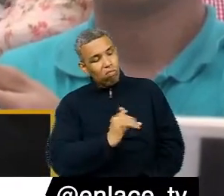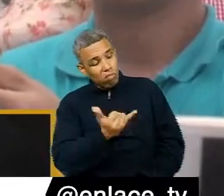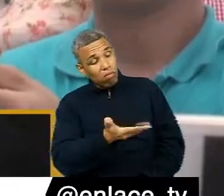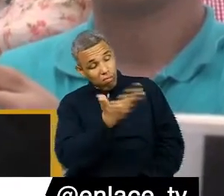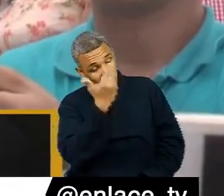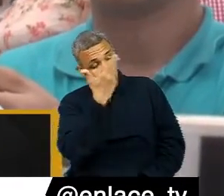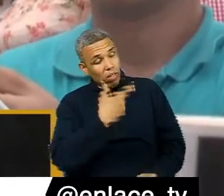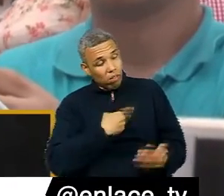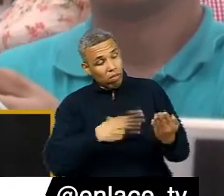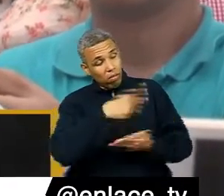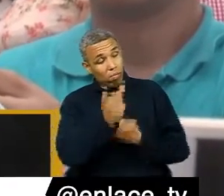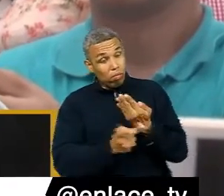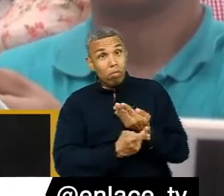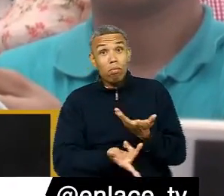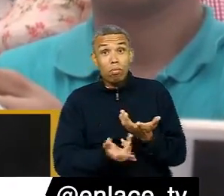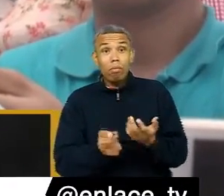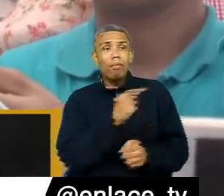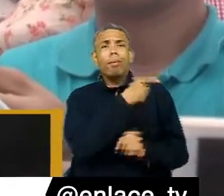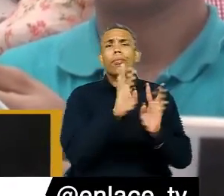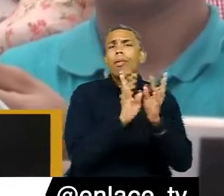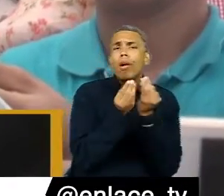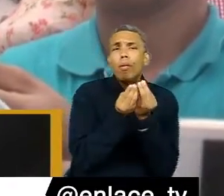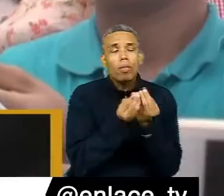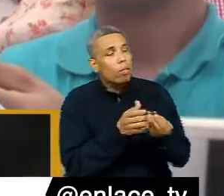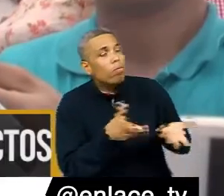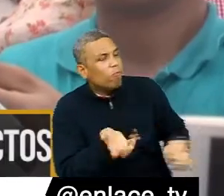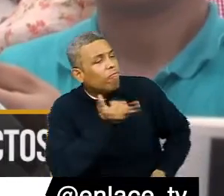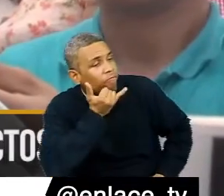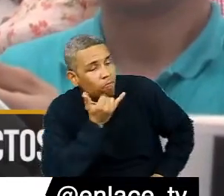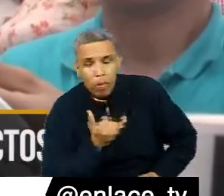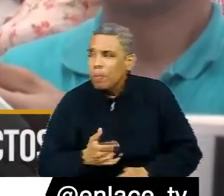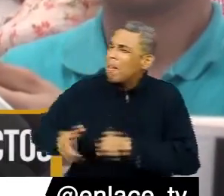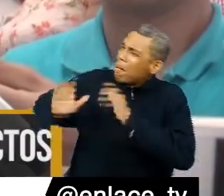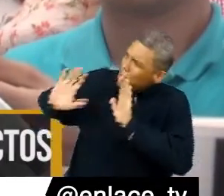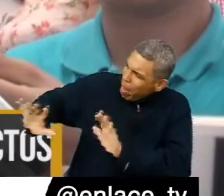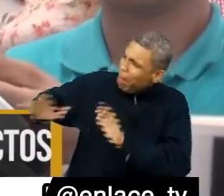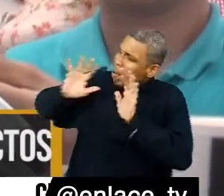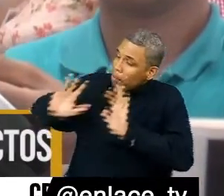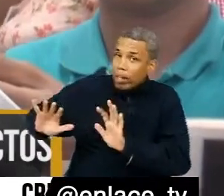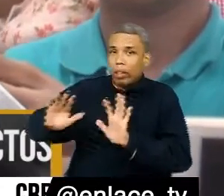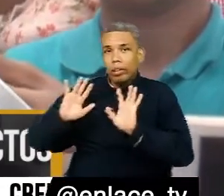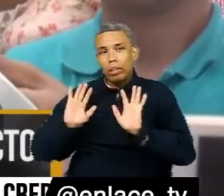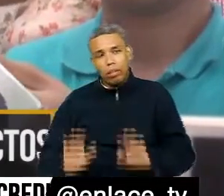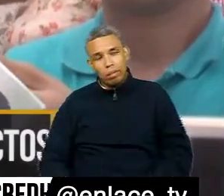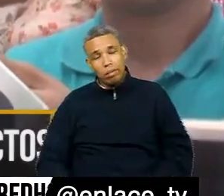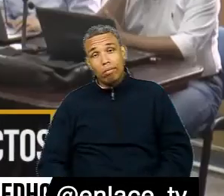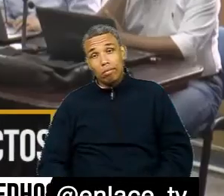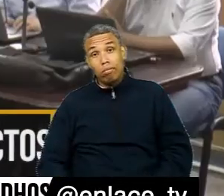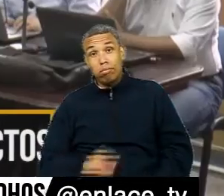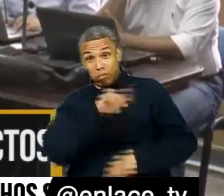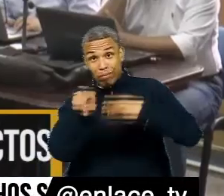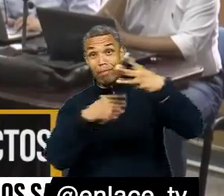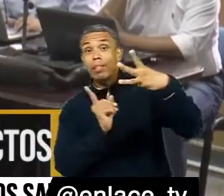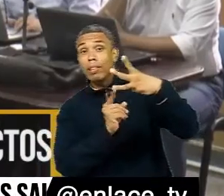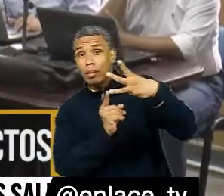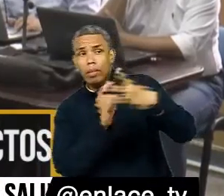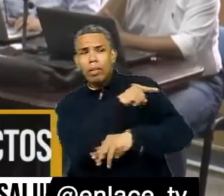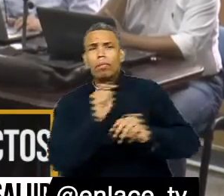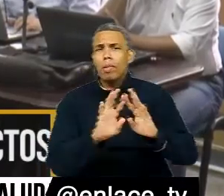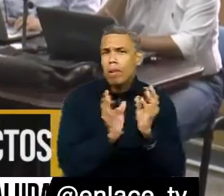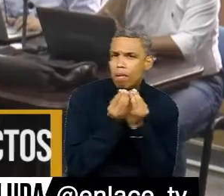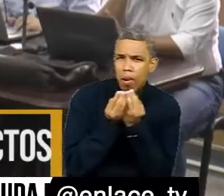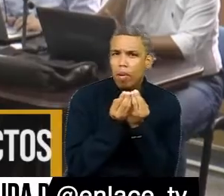proyecto y en su sabiduría mirará si lo aprueban o no lo aprueban. También el alcalde ha recordado que se requiere la aprobación del Consejo Municipal de un